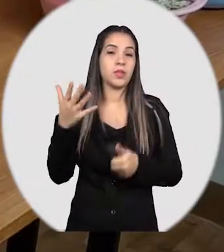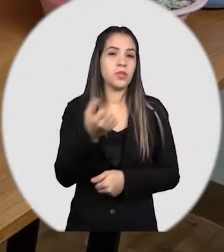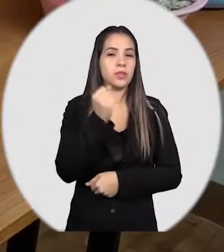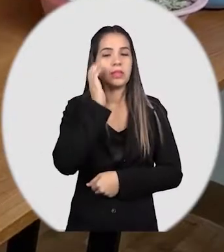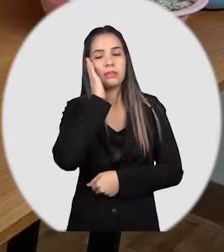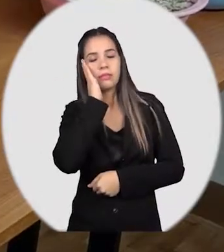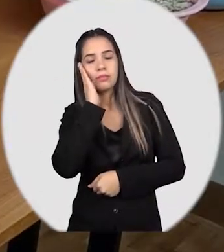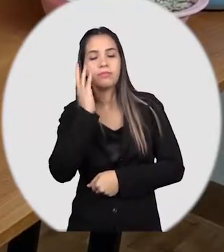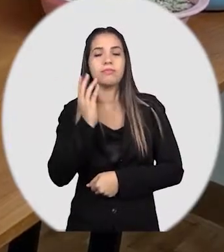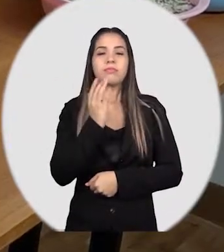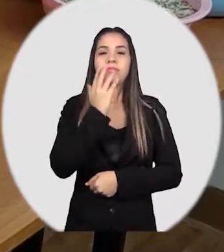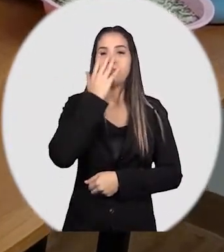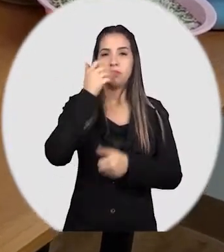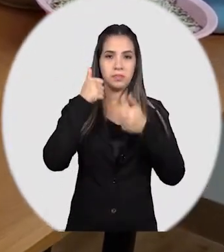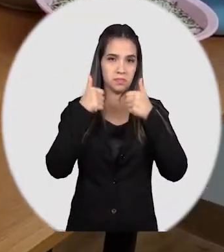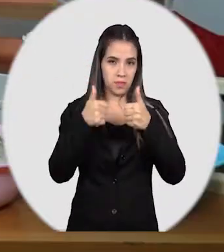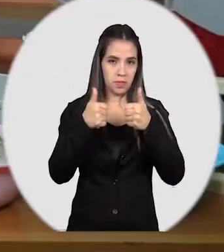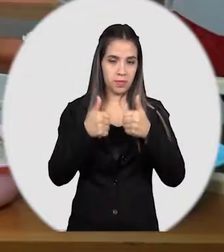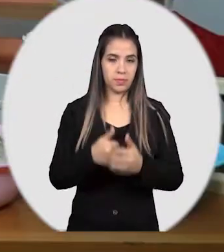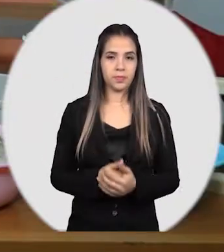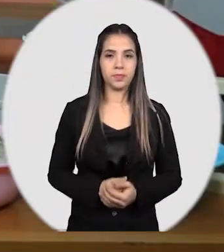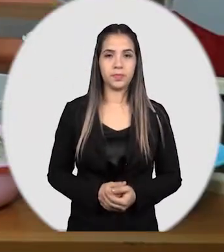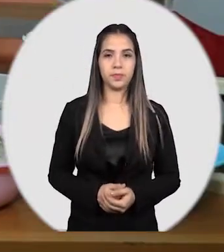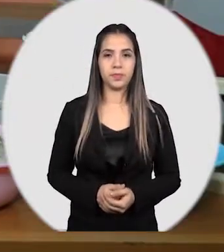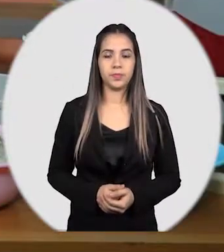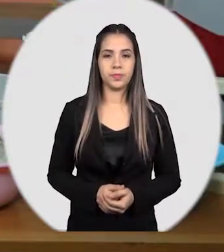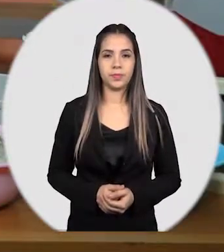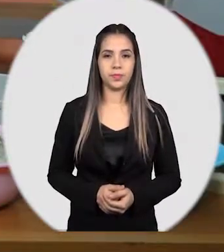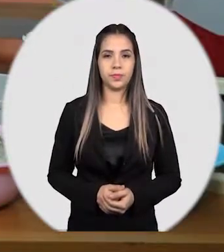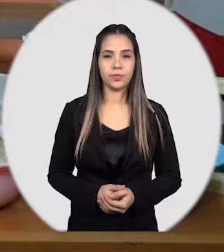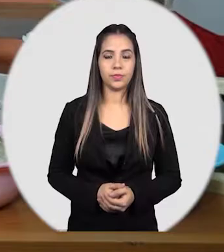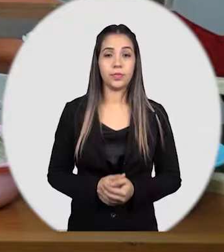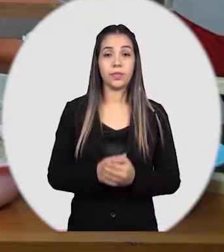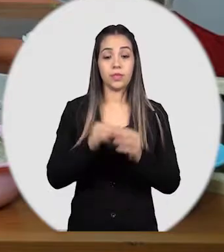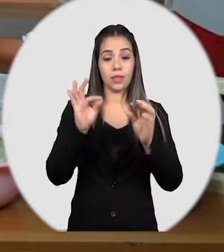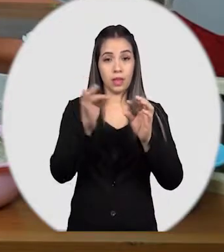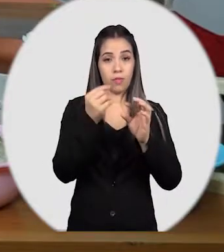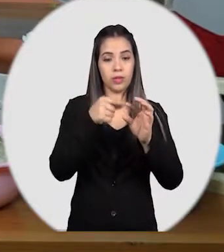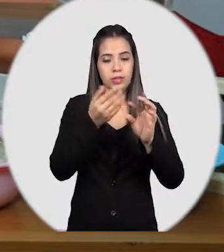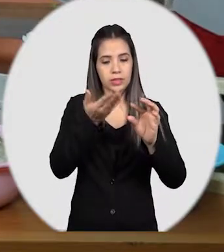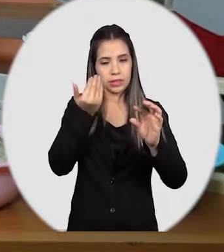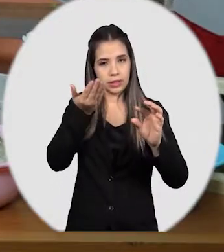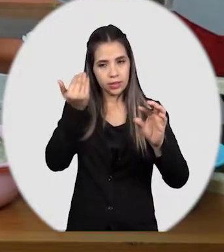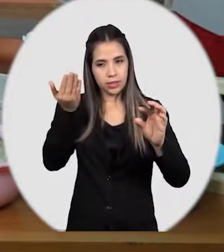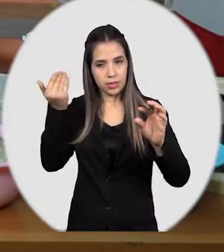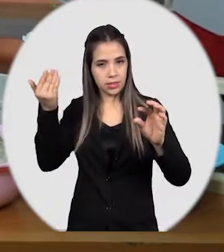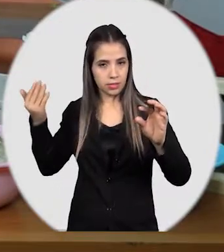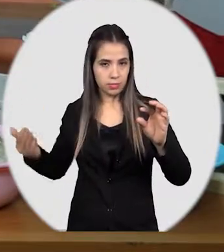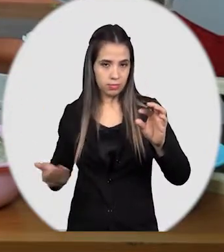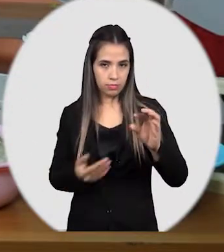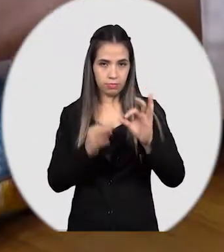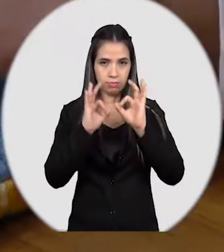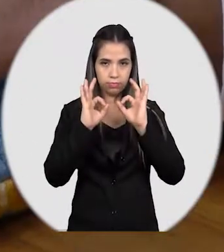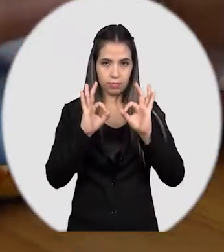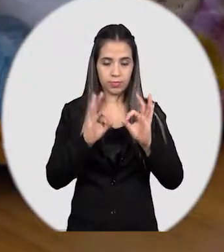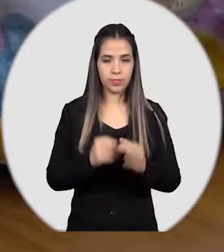ahí se puede utilizar ya perfectamente. Ahora vamos a proceder a quitar los